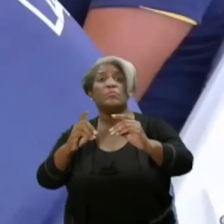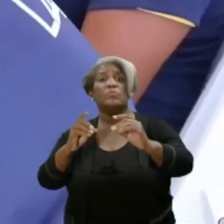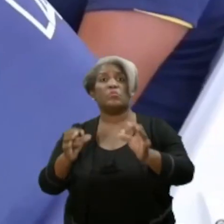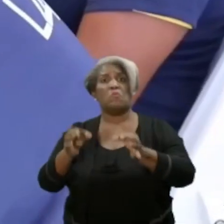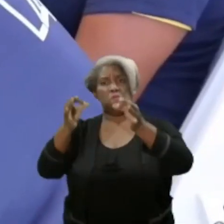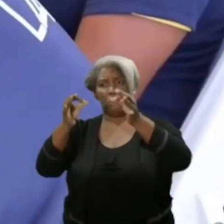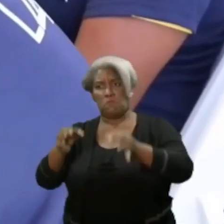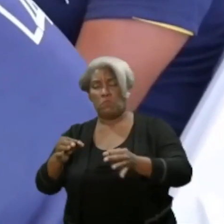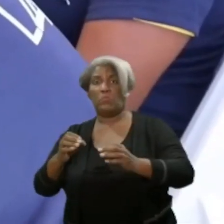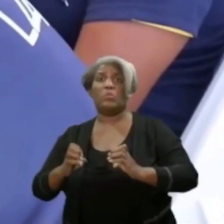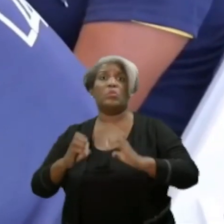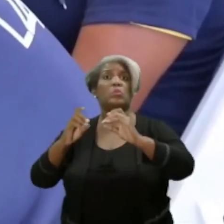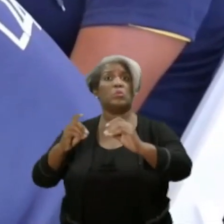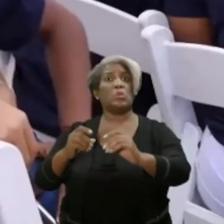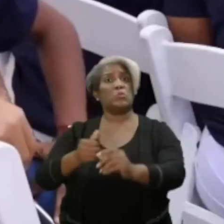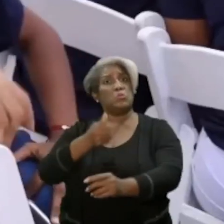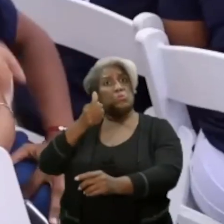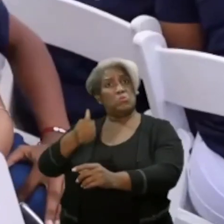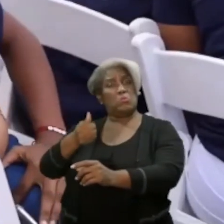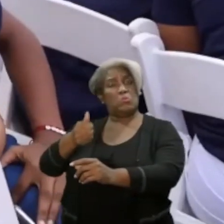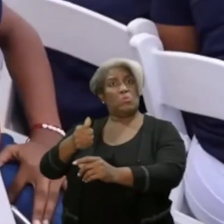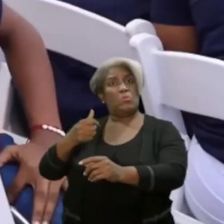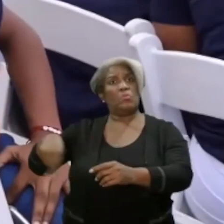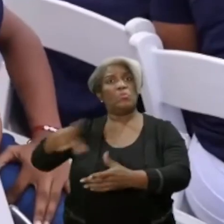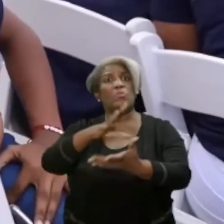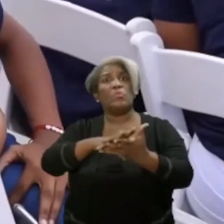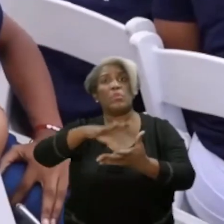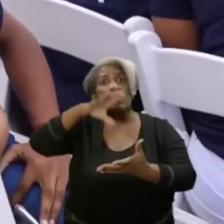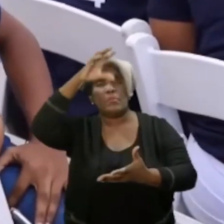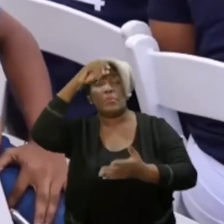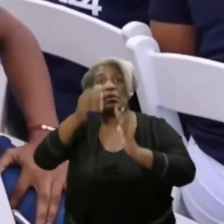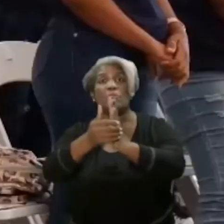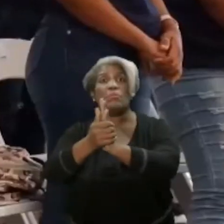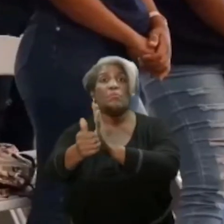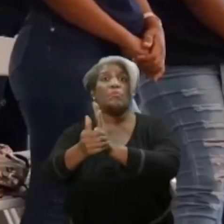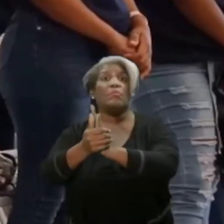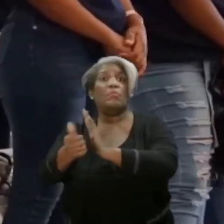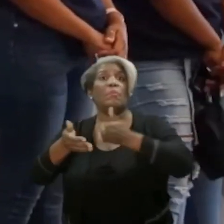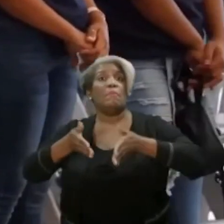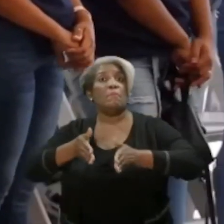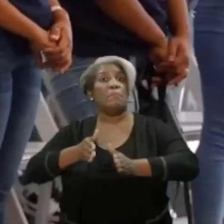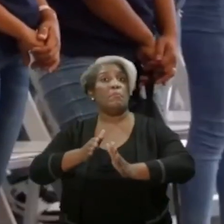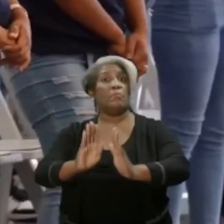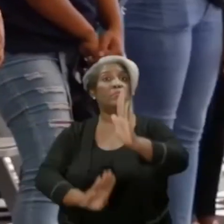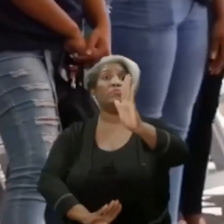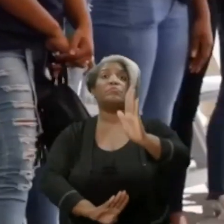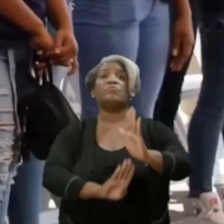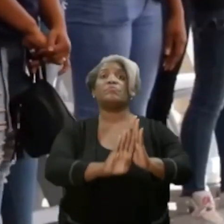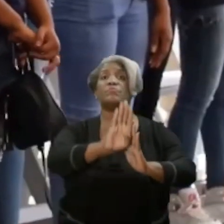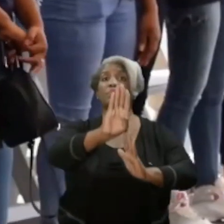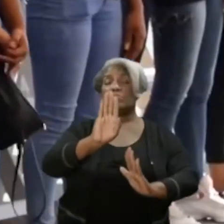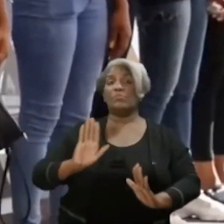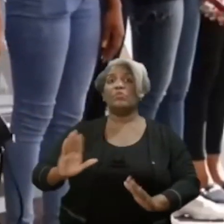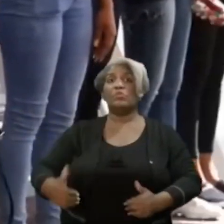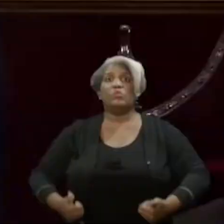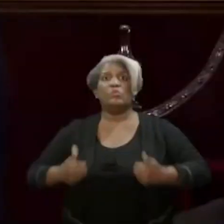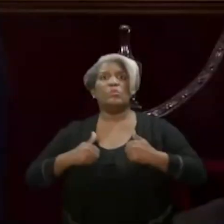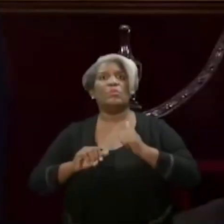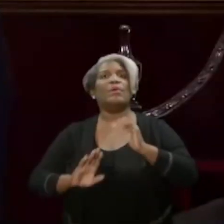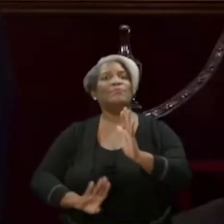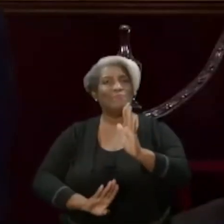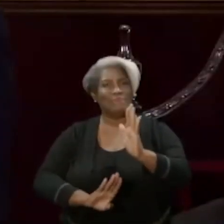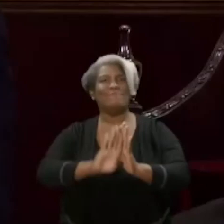y esquemas asistenciales para que aprendan habilidades que les permitan un desarrollo humano que mejore su calidad de